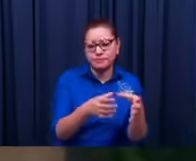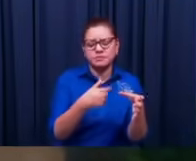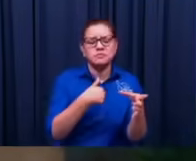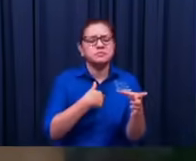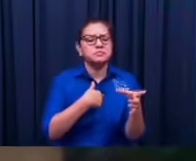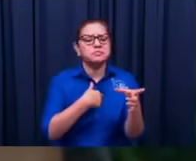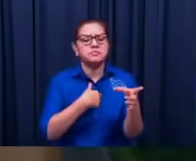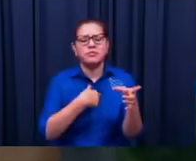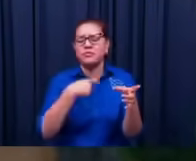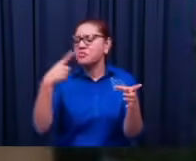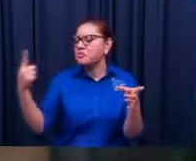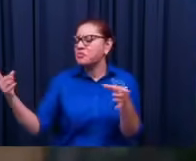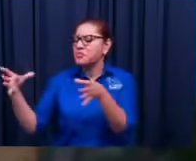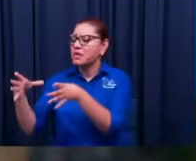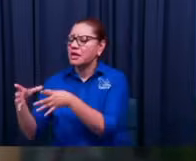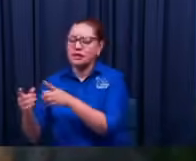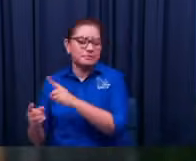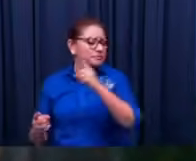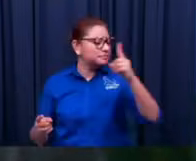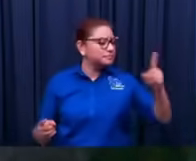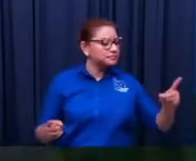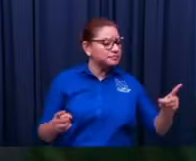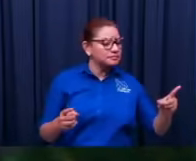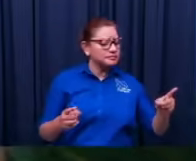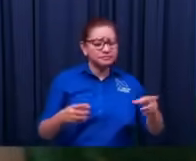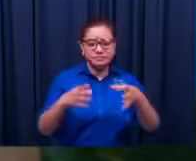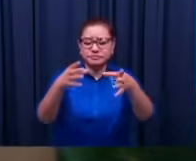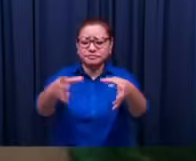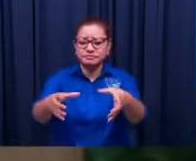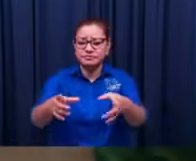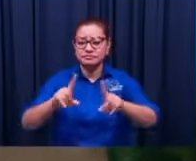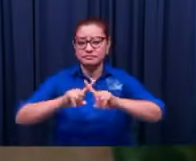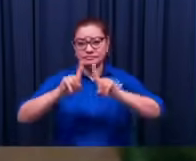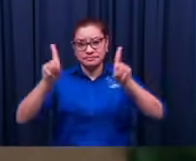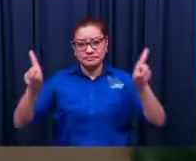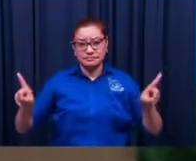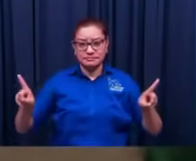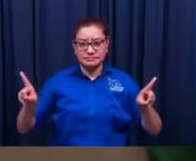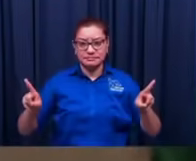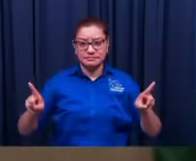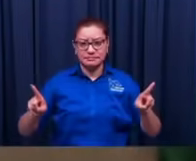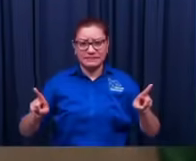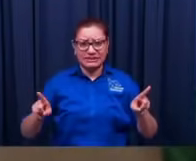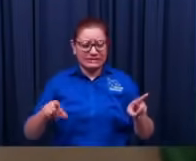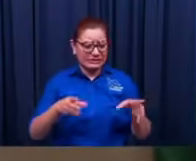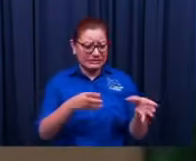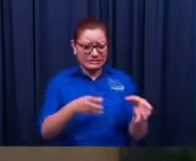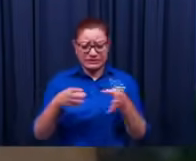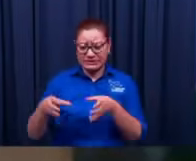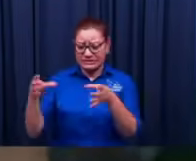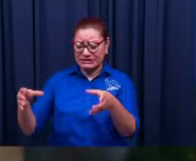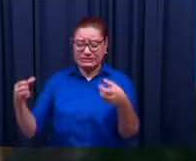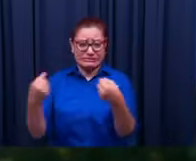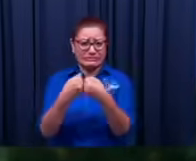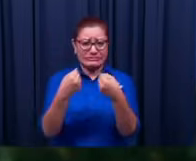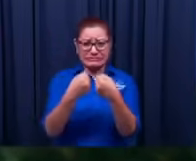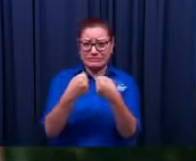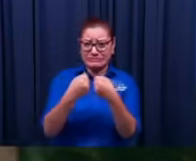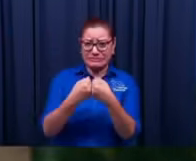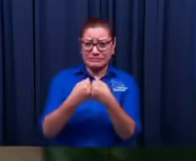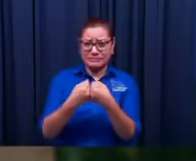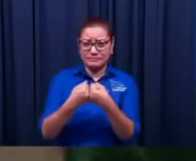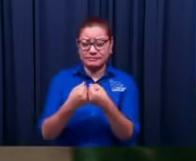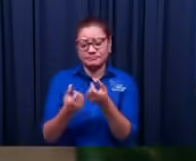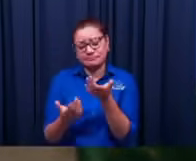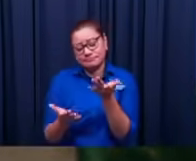de Pablo, yo soy de Cefas, yo soy de Apolo, yo soy de Cristo. Estaban mal, ¿verdad? Y así